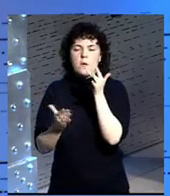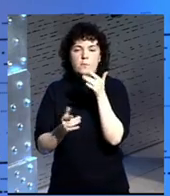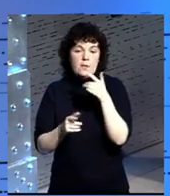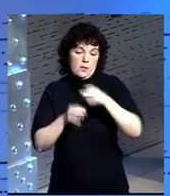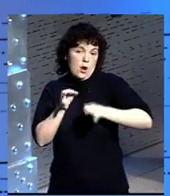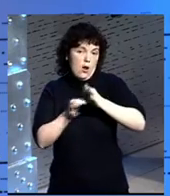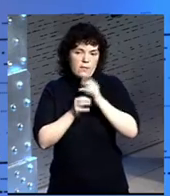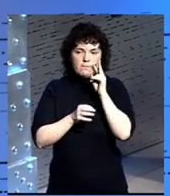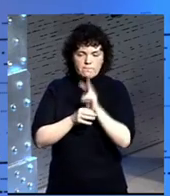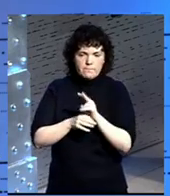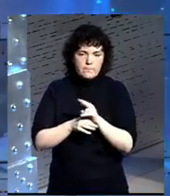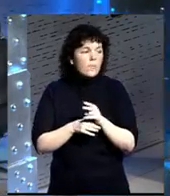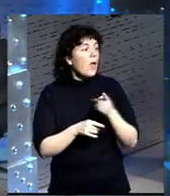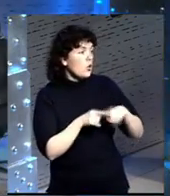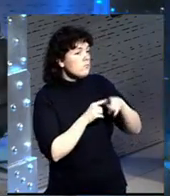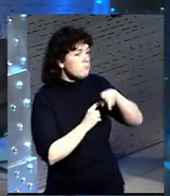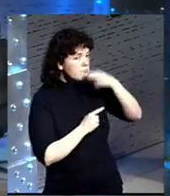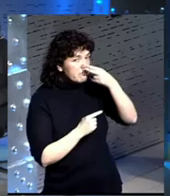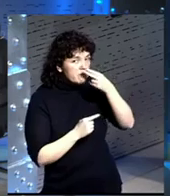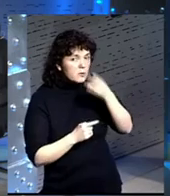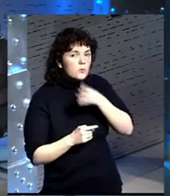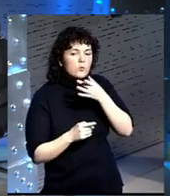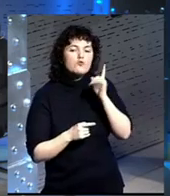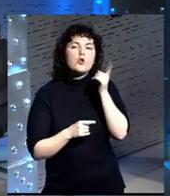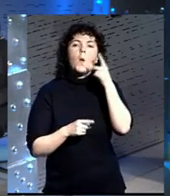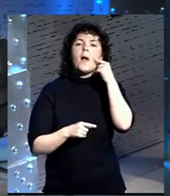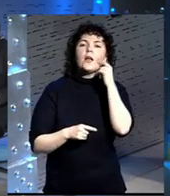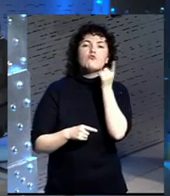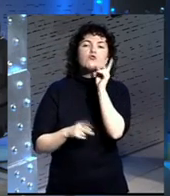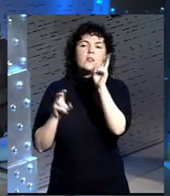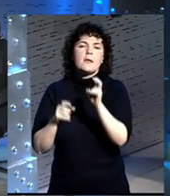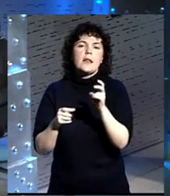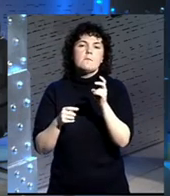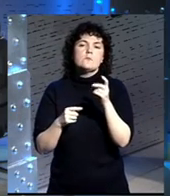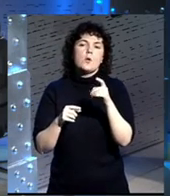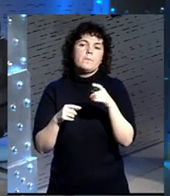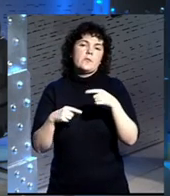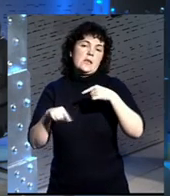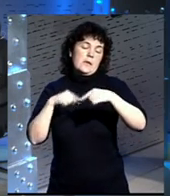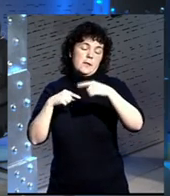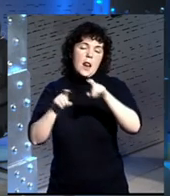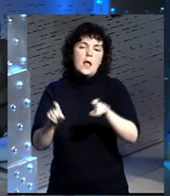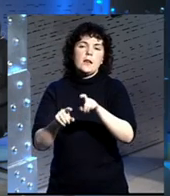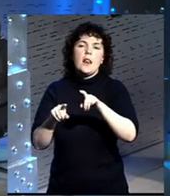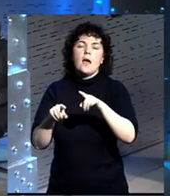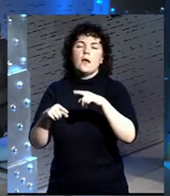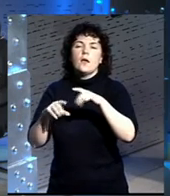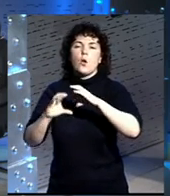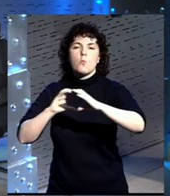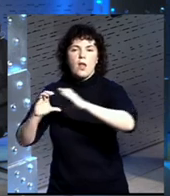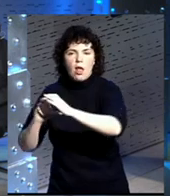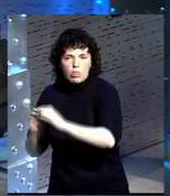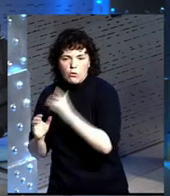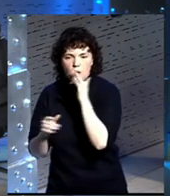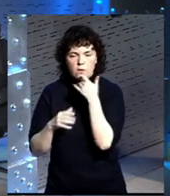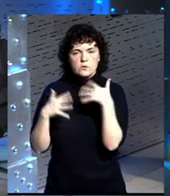organización se Es un asunto interesante porque no solo en la banca, también por ejemplo en el sector de los medios y comunicaciones, supongo que en todos los sectores, ahora con